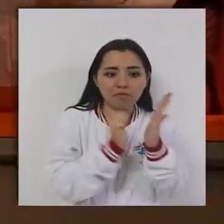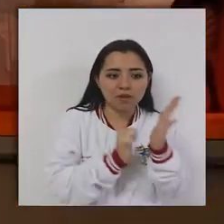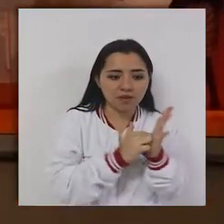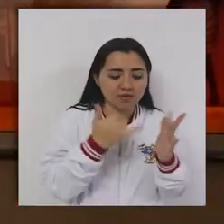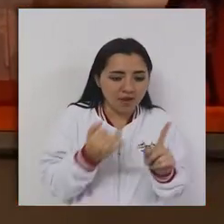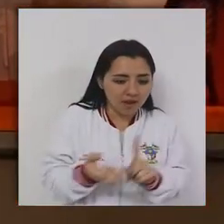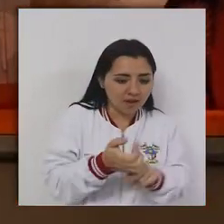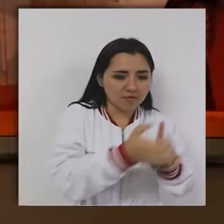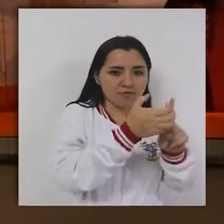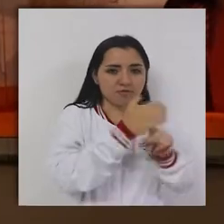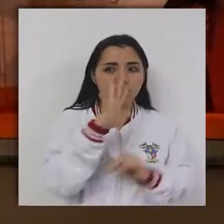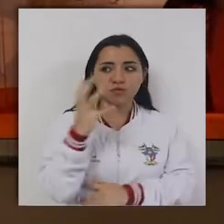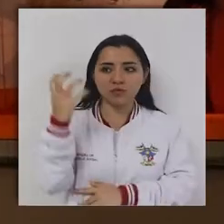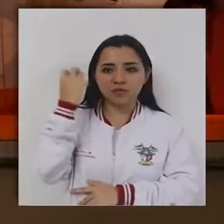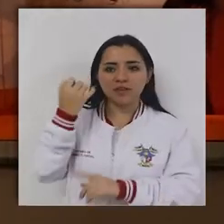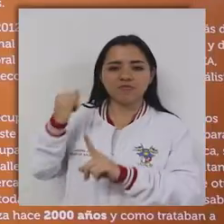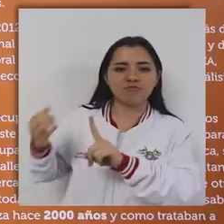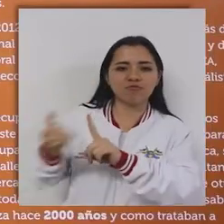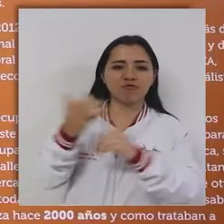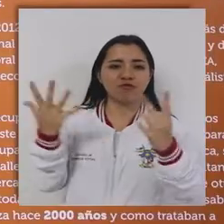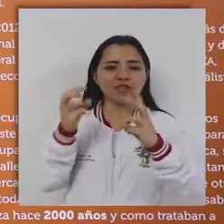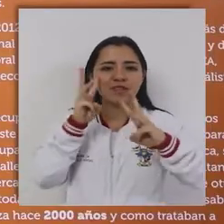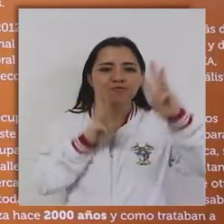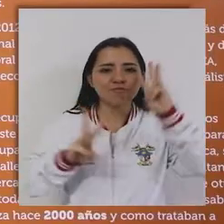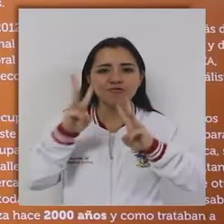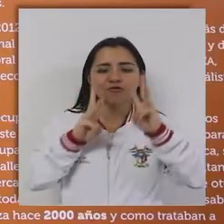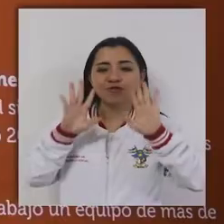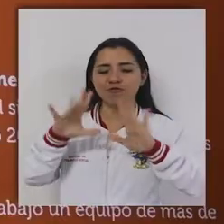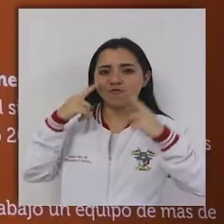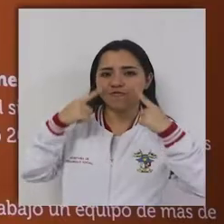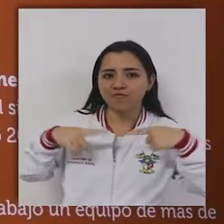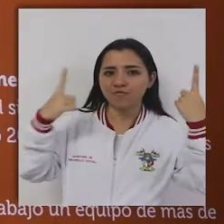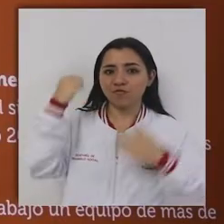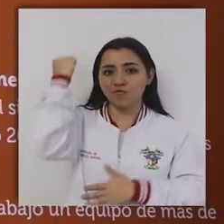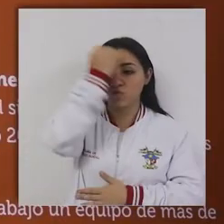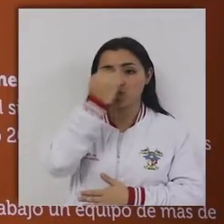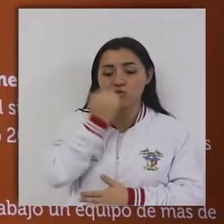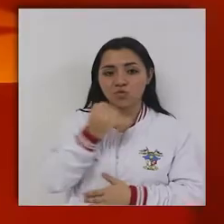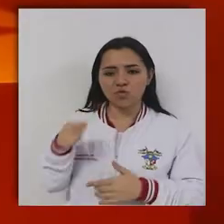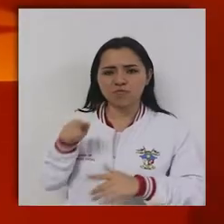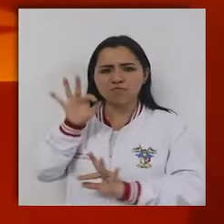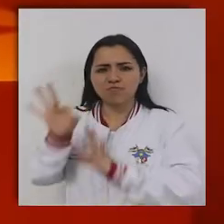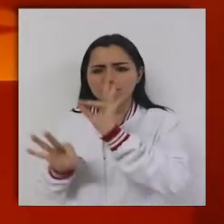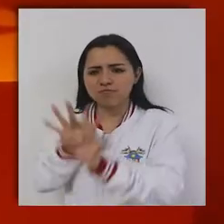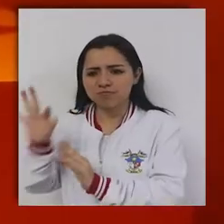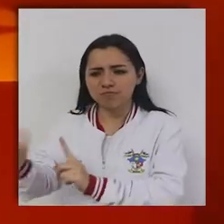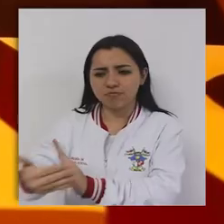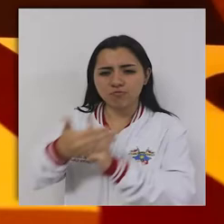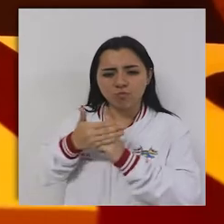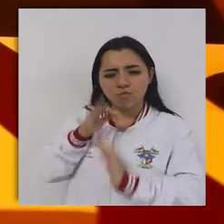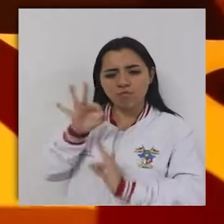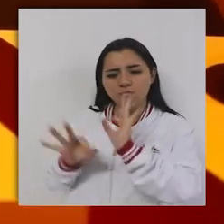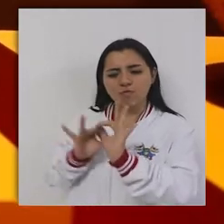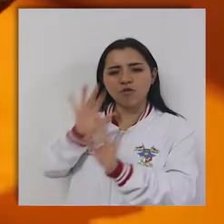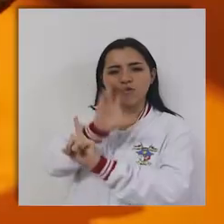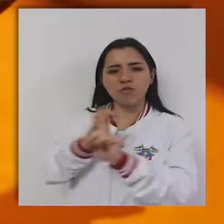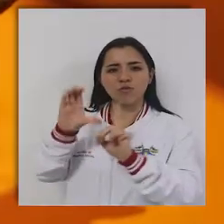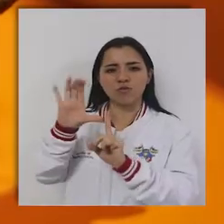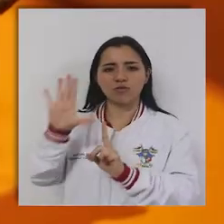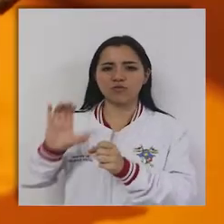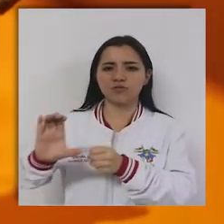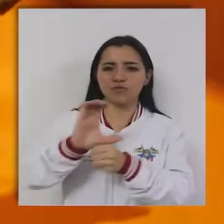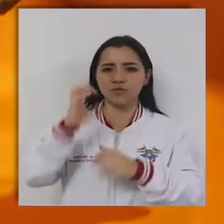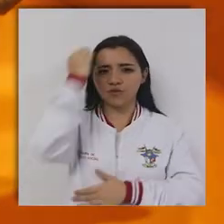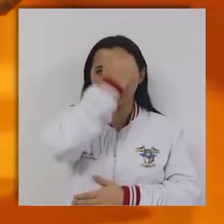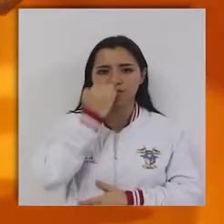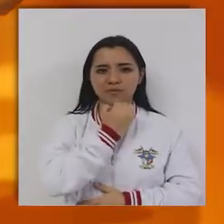puede ser visitado en el Museo Arqueológico de Soacha, lugar destacado por ser el principal centro de valoración y conservación del